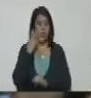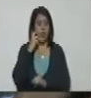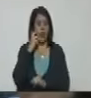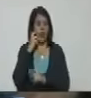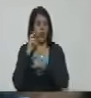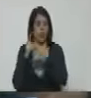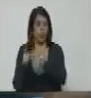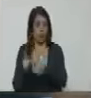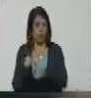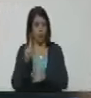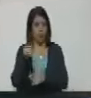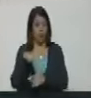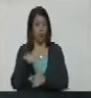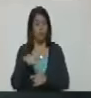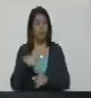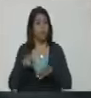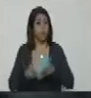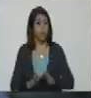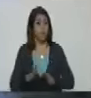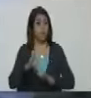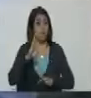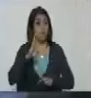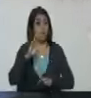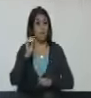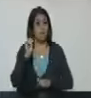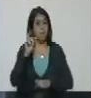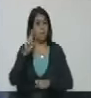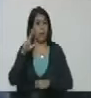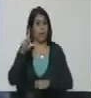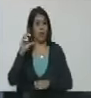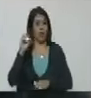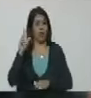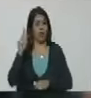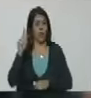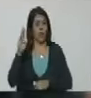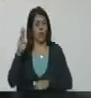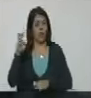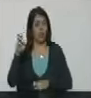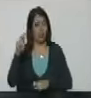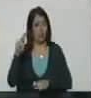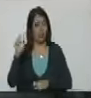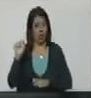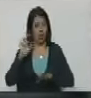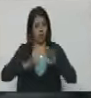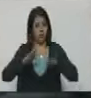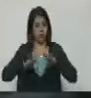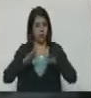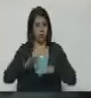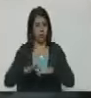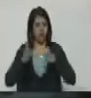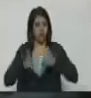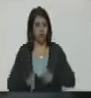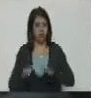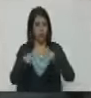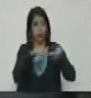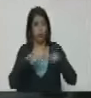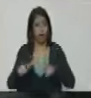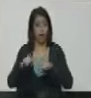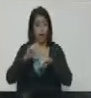Cacao. Además, barloventeño, nació en la tierra del cacao en Venezuela, es conocedor de las